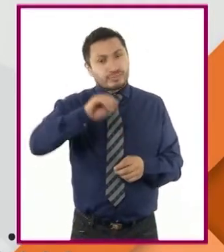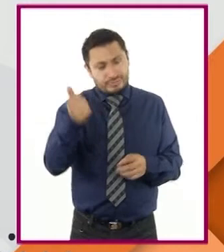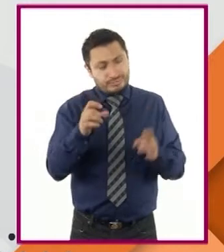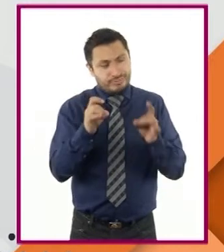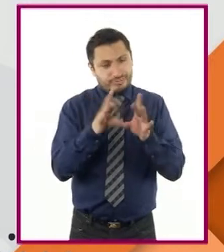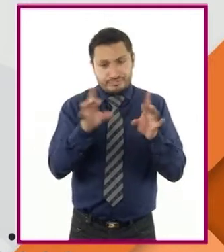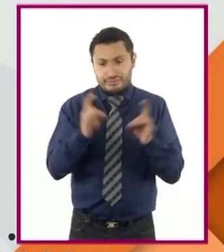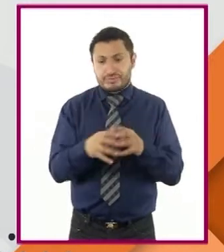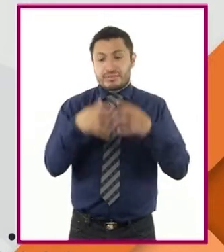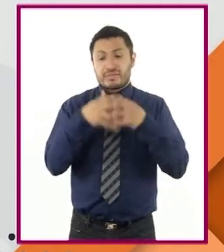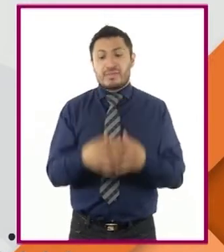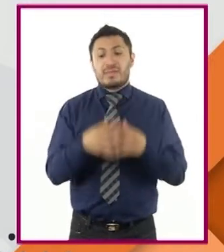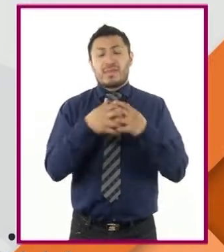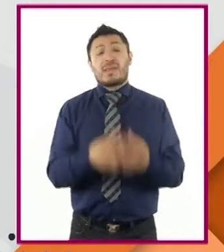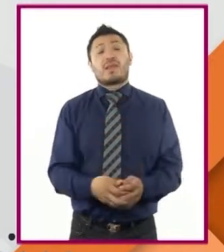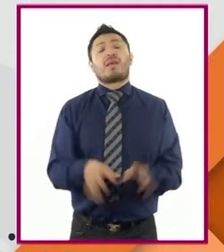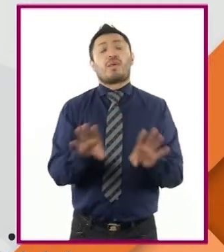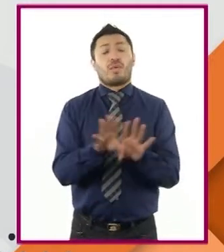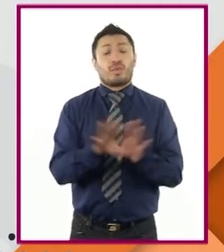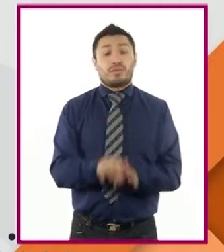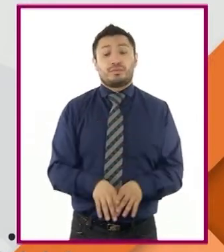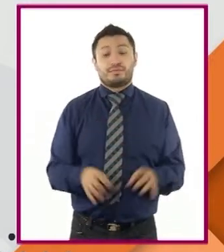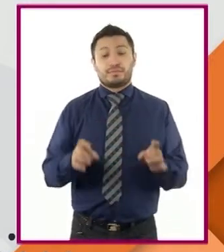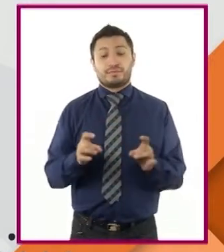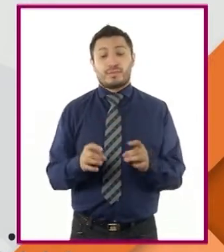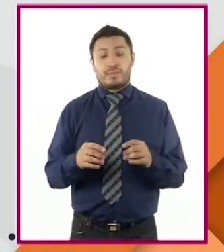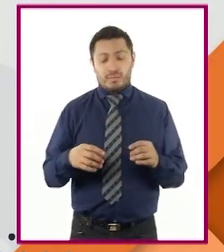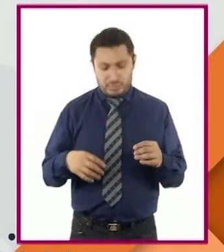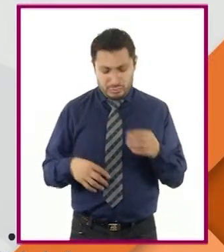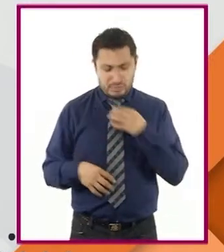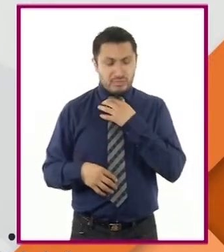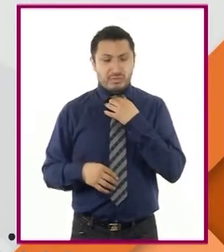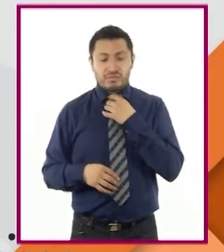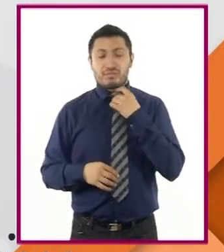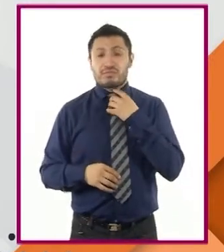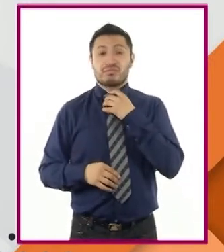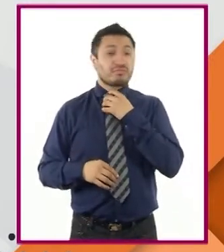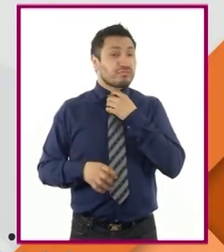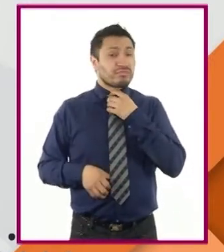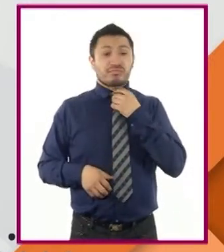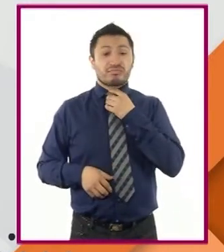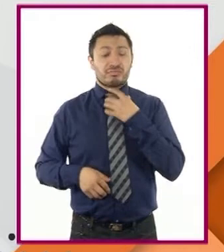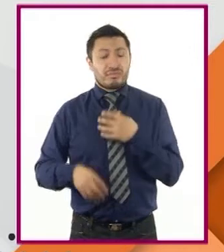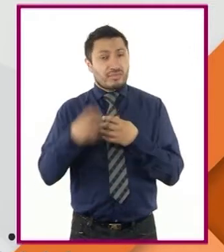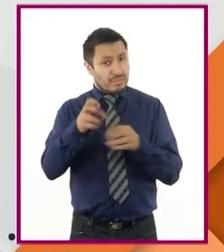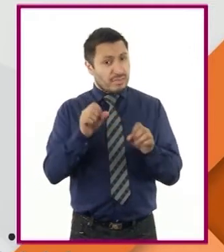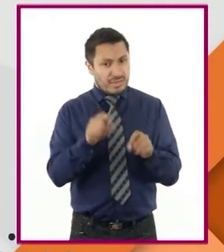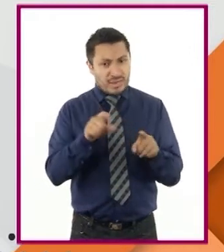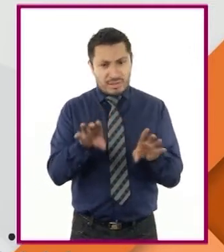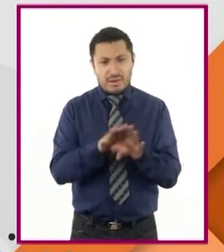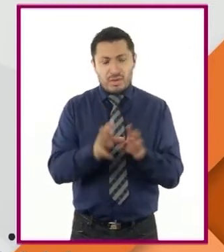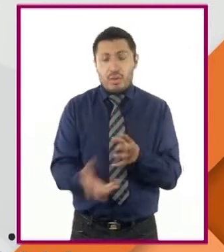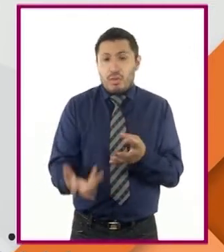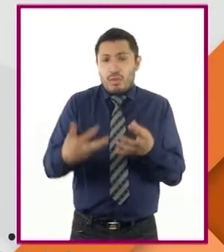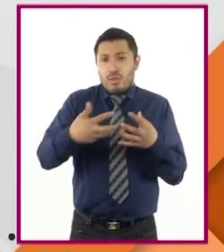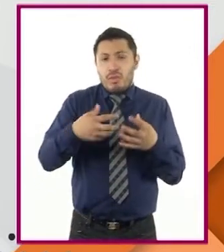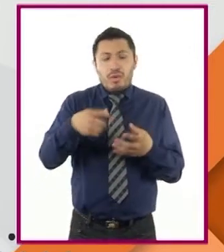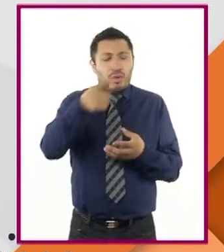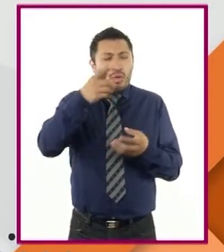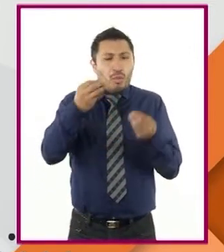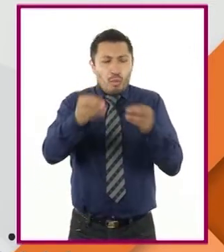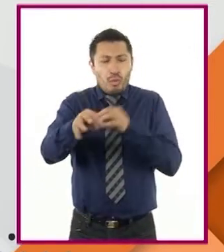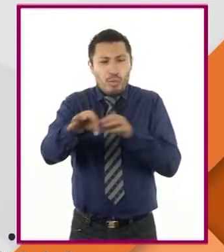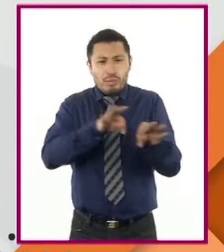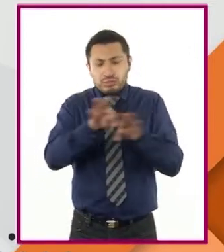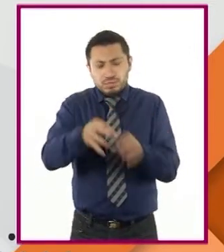de la industrialización fue el surgimiento de la clase obrera, quien comenzó a hacinarse en numerosas fábricas bajo condiciones de